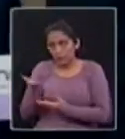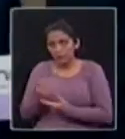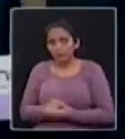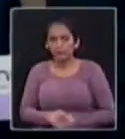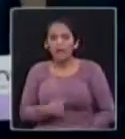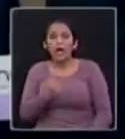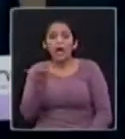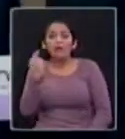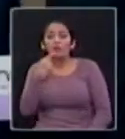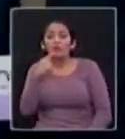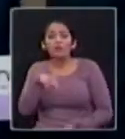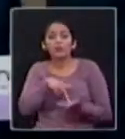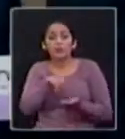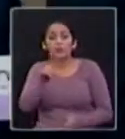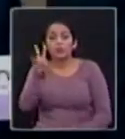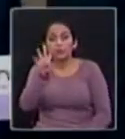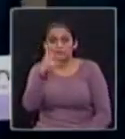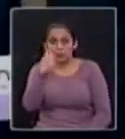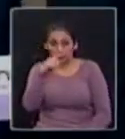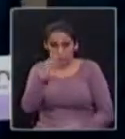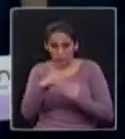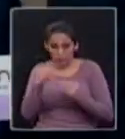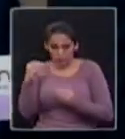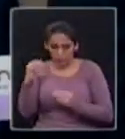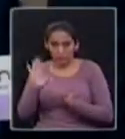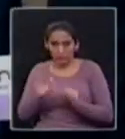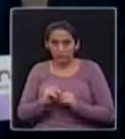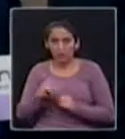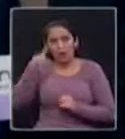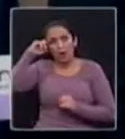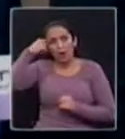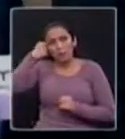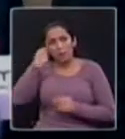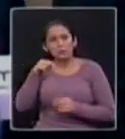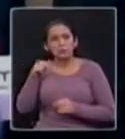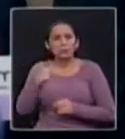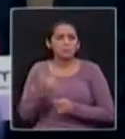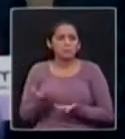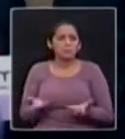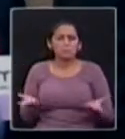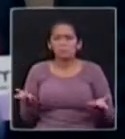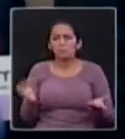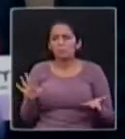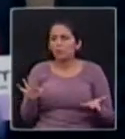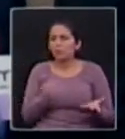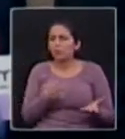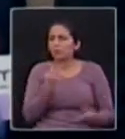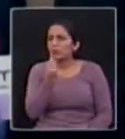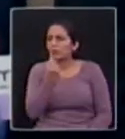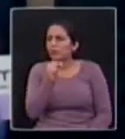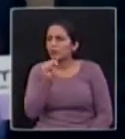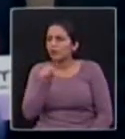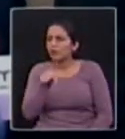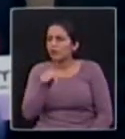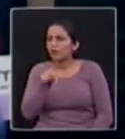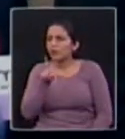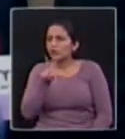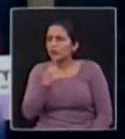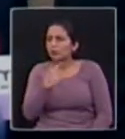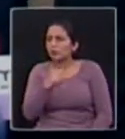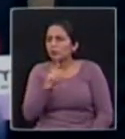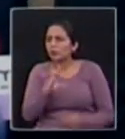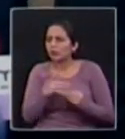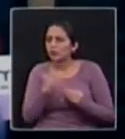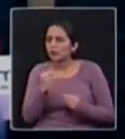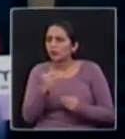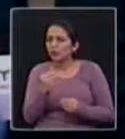24 millones, de eso se entregó algo más de 2 millones, y lo que el saldo respectivo, y